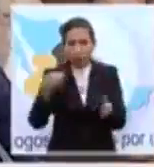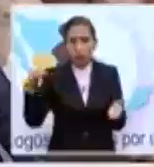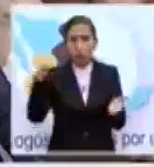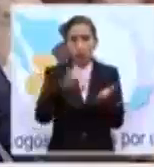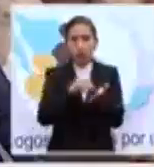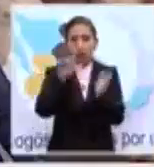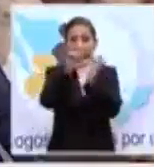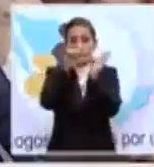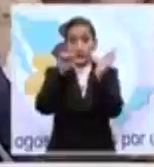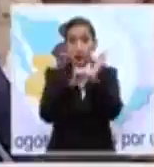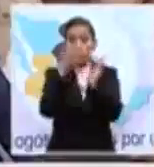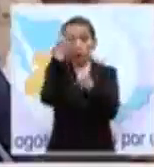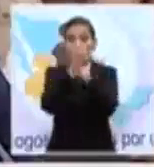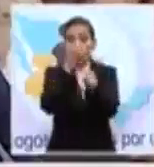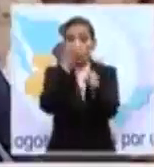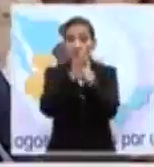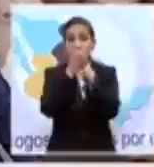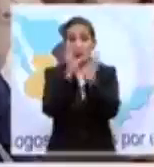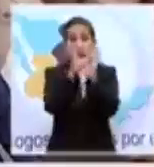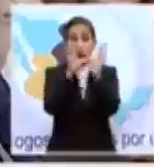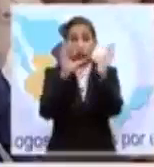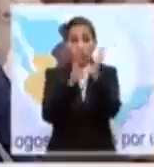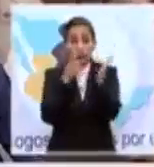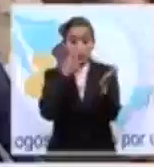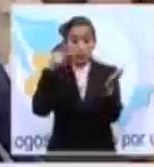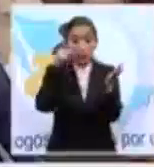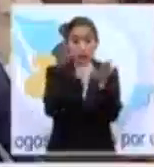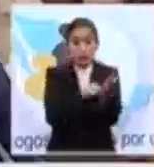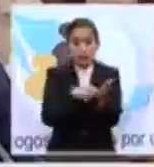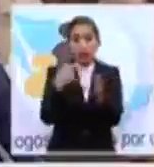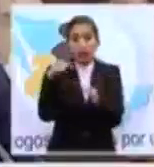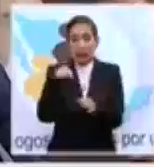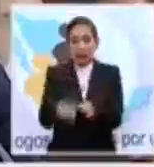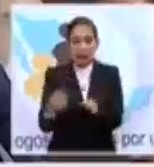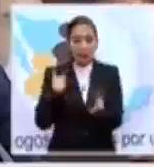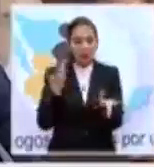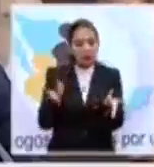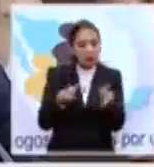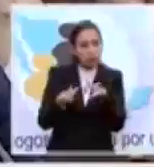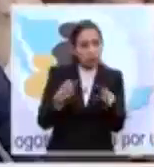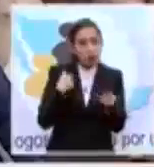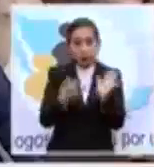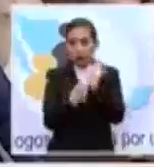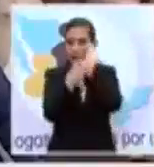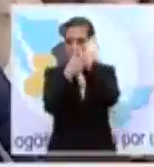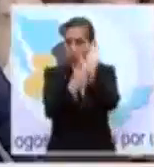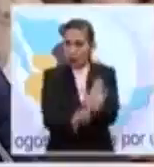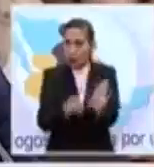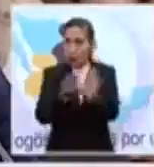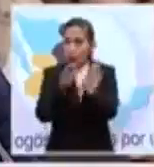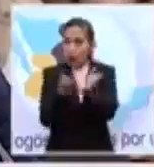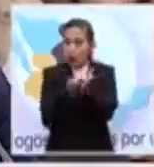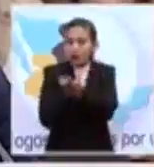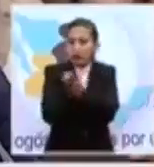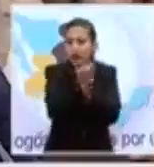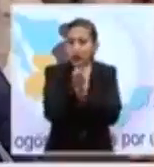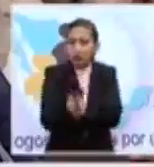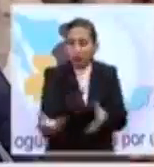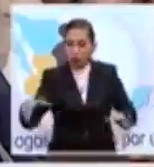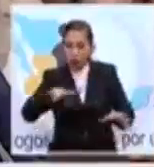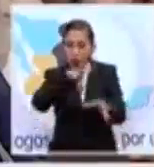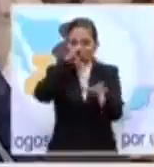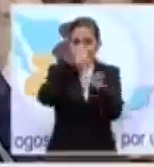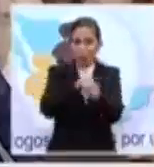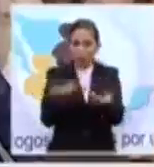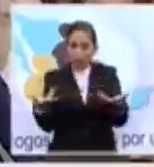el artículo 4 de nuestra Constitución. Y mediáticamente se nos ha presentado como una estrategia integral